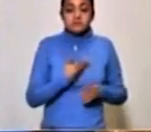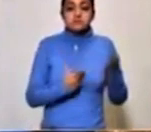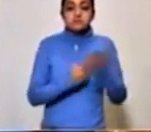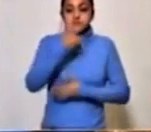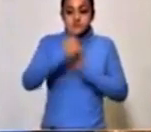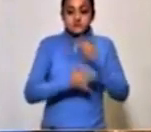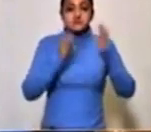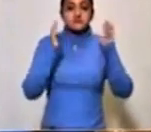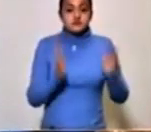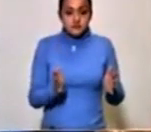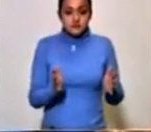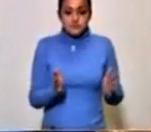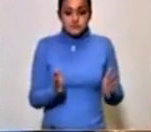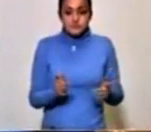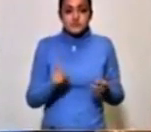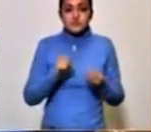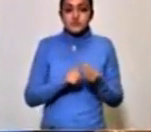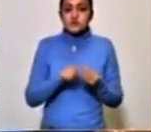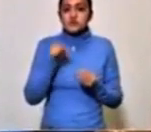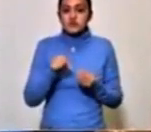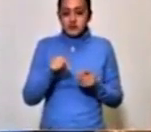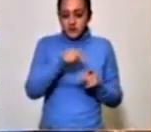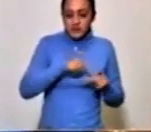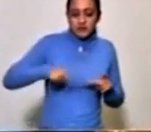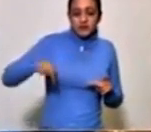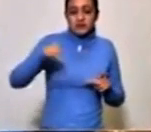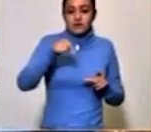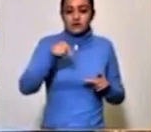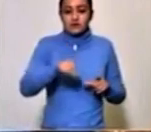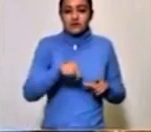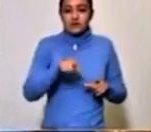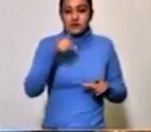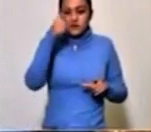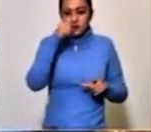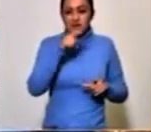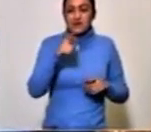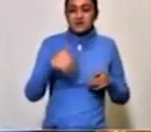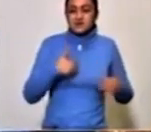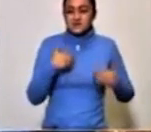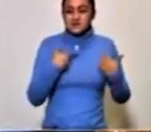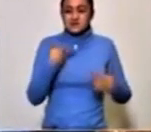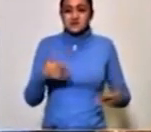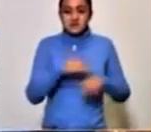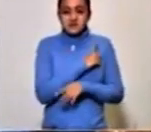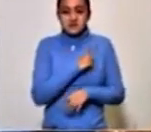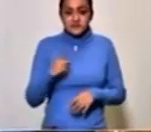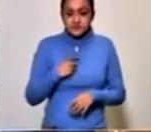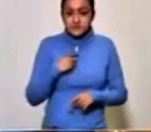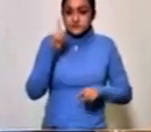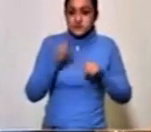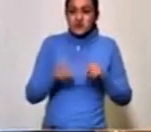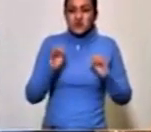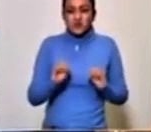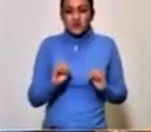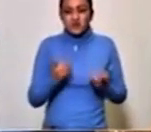proyecto ya, en el caso de la rotonda. Cuyo reclamo de modificarla o removerla